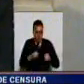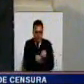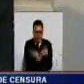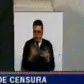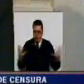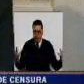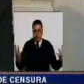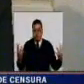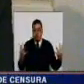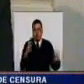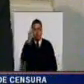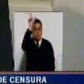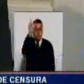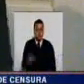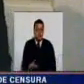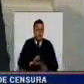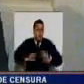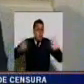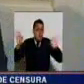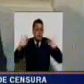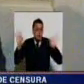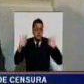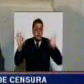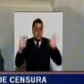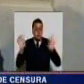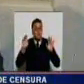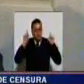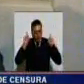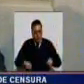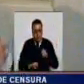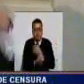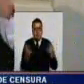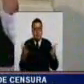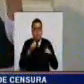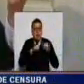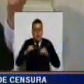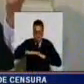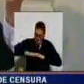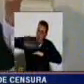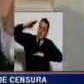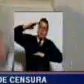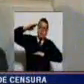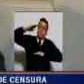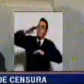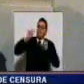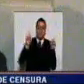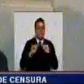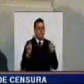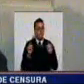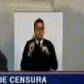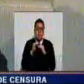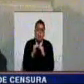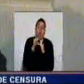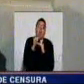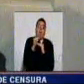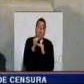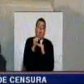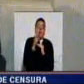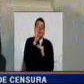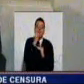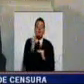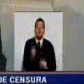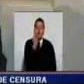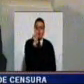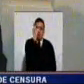interacción con un solo proponente de cara a la maximización de los ingresos. O sea, no se dieron los máximos ingresos porque había un